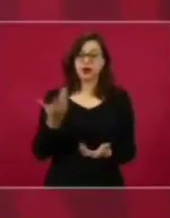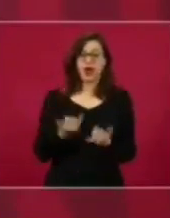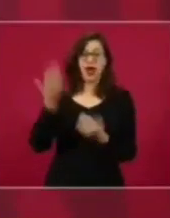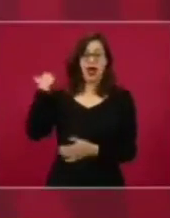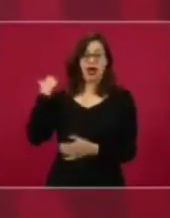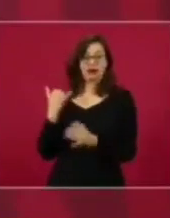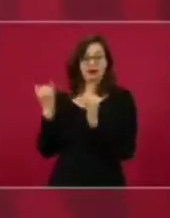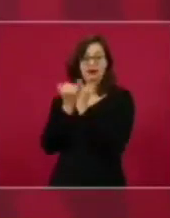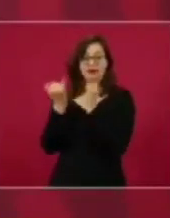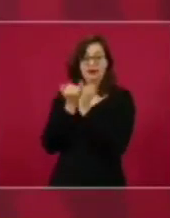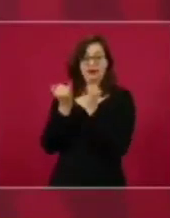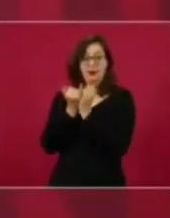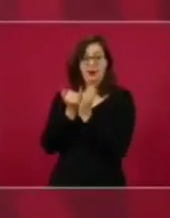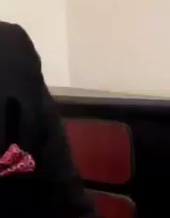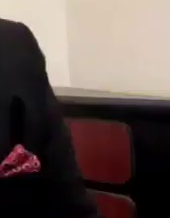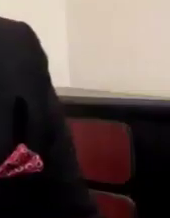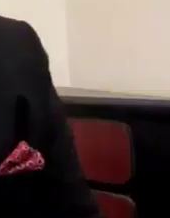la Policía Federal.